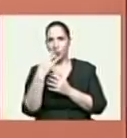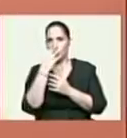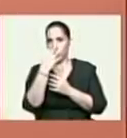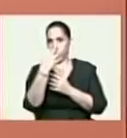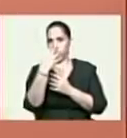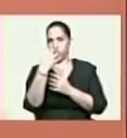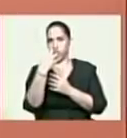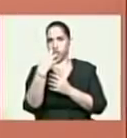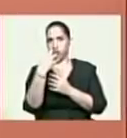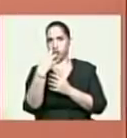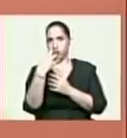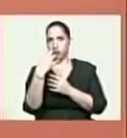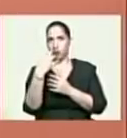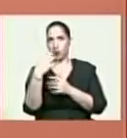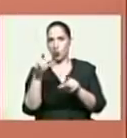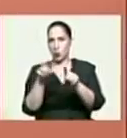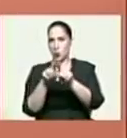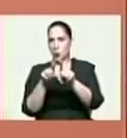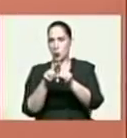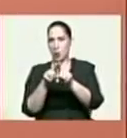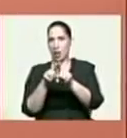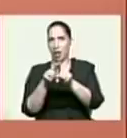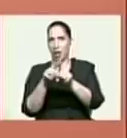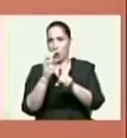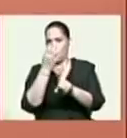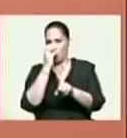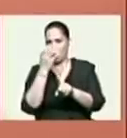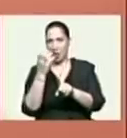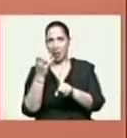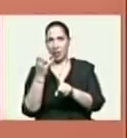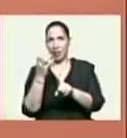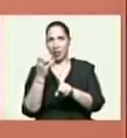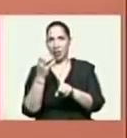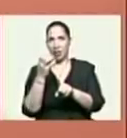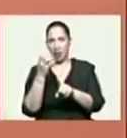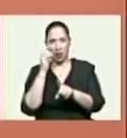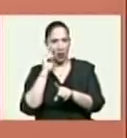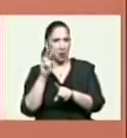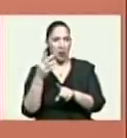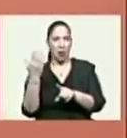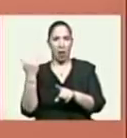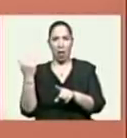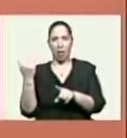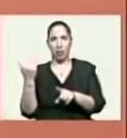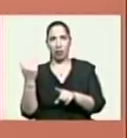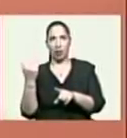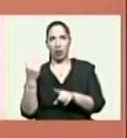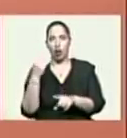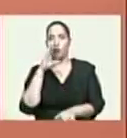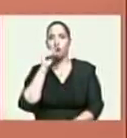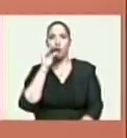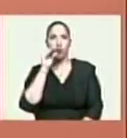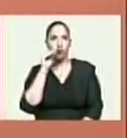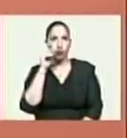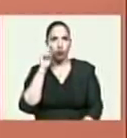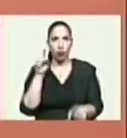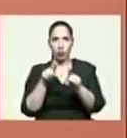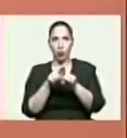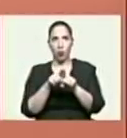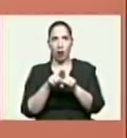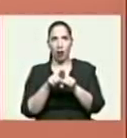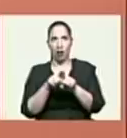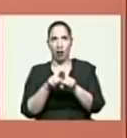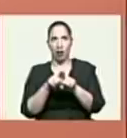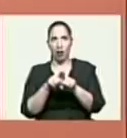mucho a una comiquita que yo veía de niño, que se llama Clutch Cargo. ¿Ustedes la vieron? Que era unos muñequitos que movían la boca de esa forma. Pareciera que tuviera